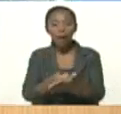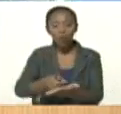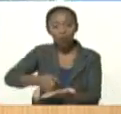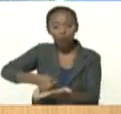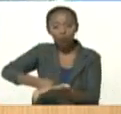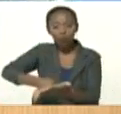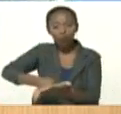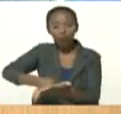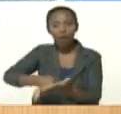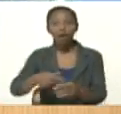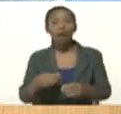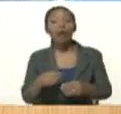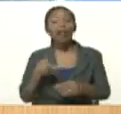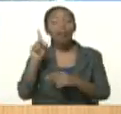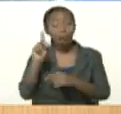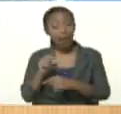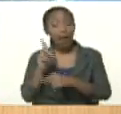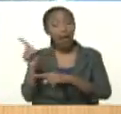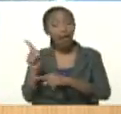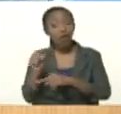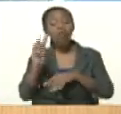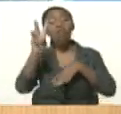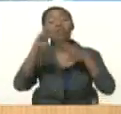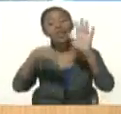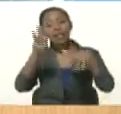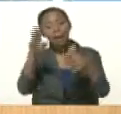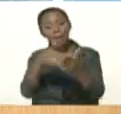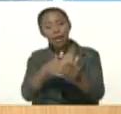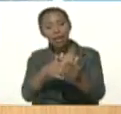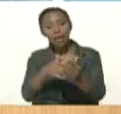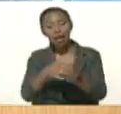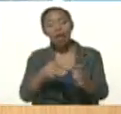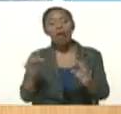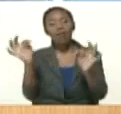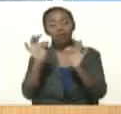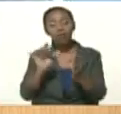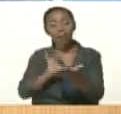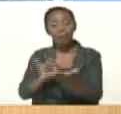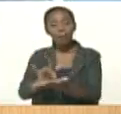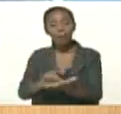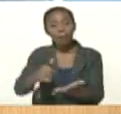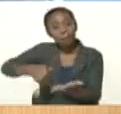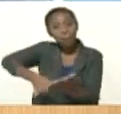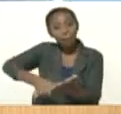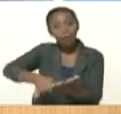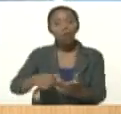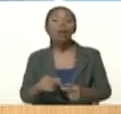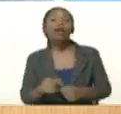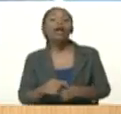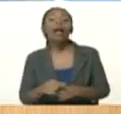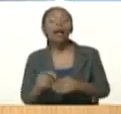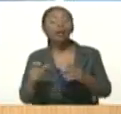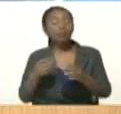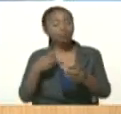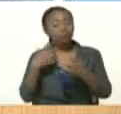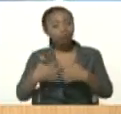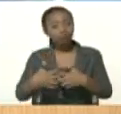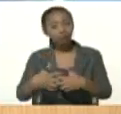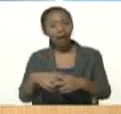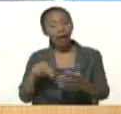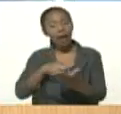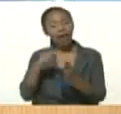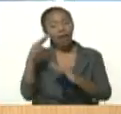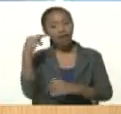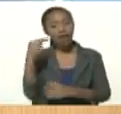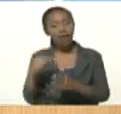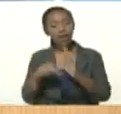dactilar. También esos 13.000 dispositivos que están ya distribuidos en comercio a nivel nacional, a partir del día de hoy que